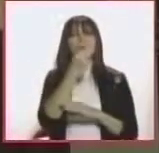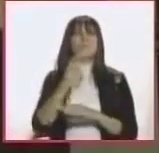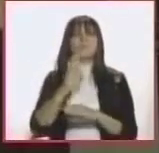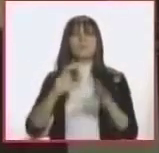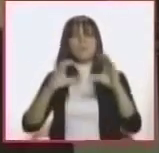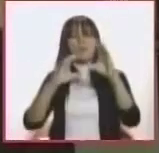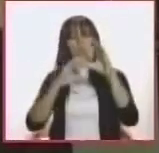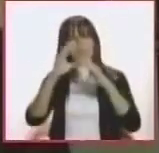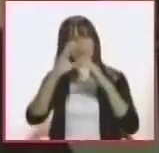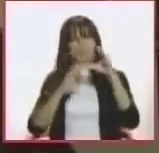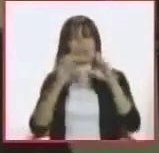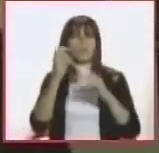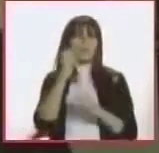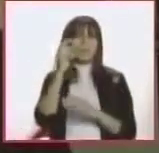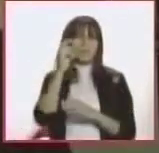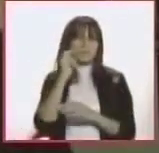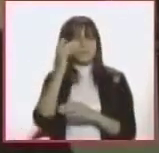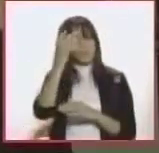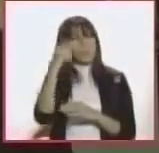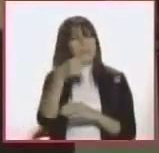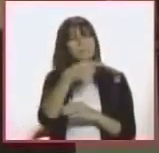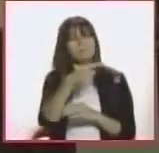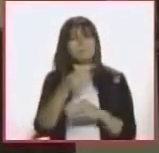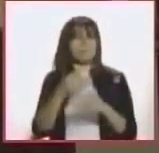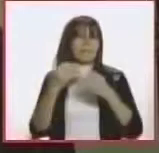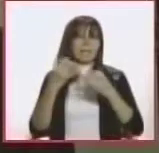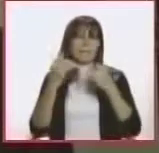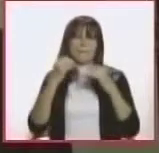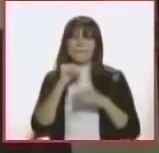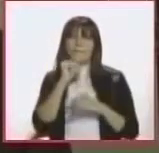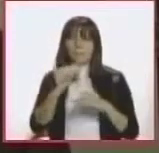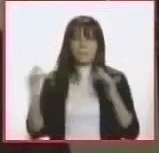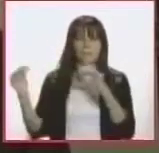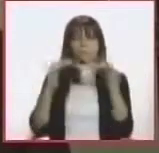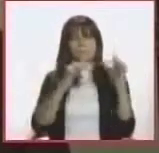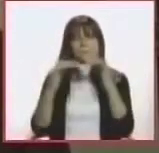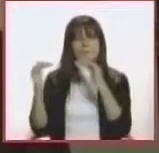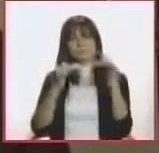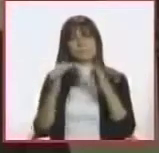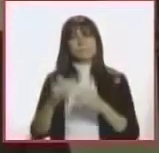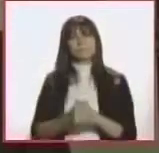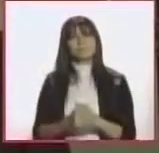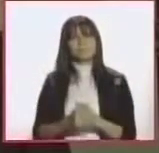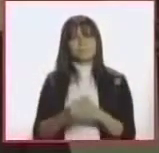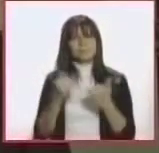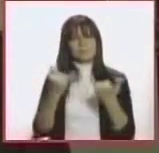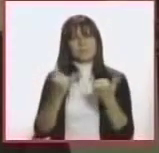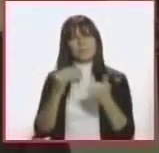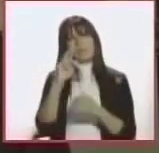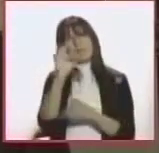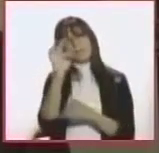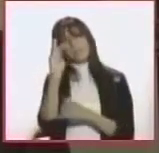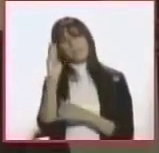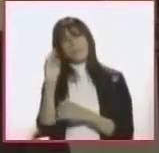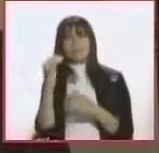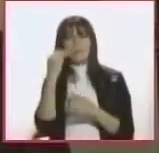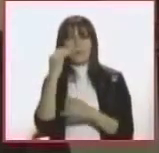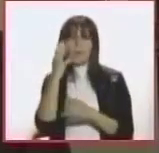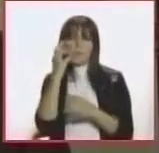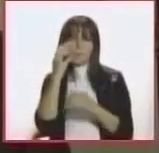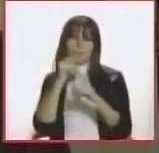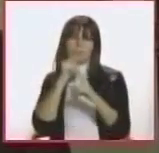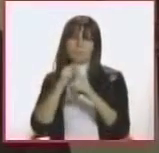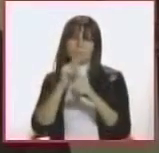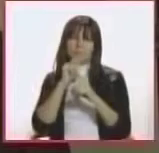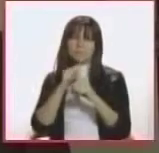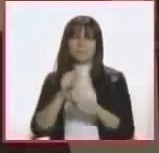y Chocó, donde el conflicto armado no cesa. Con la cámara de la agencia de noticias RPTV, Daniel Muñoz Arias,